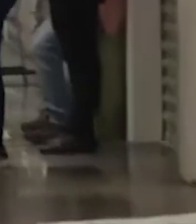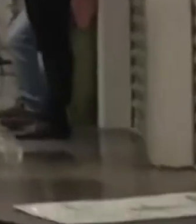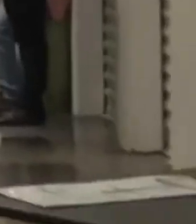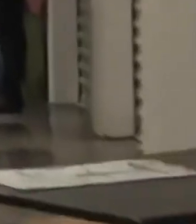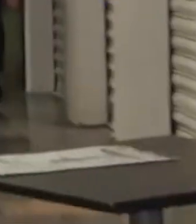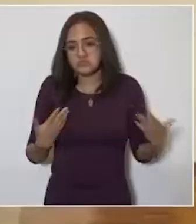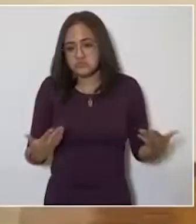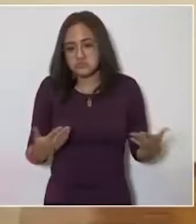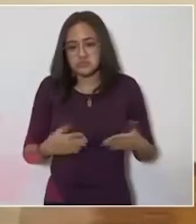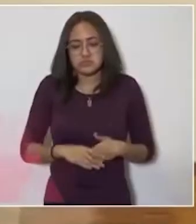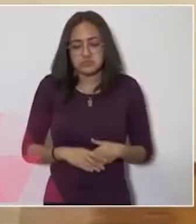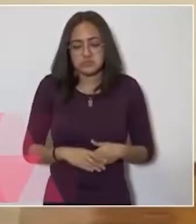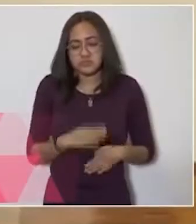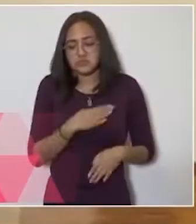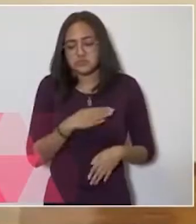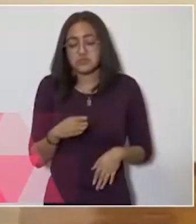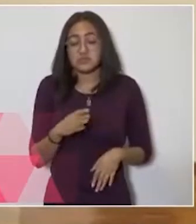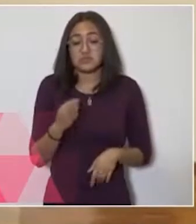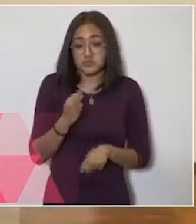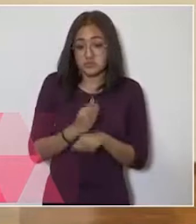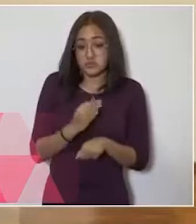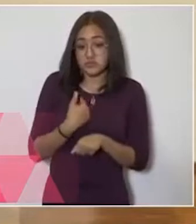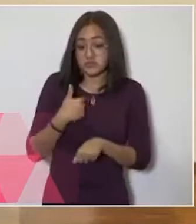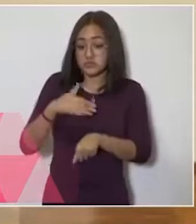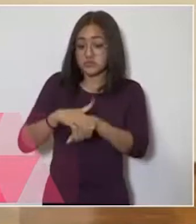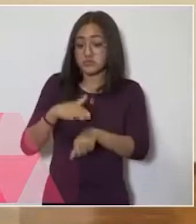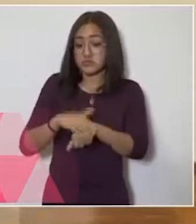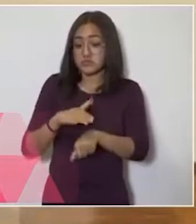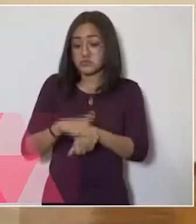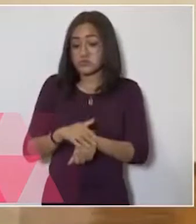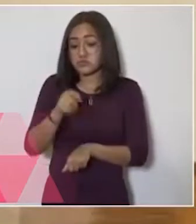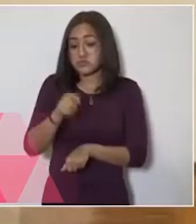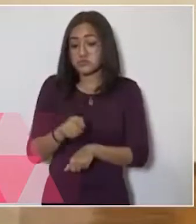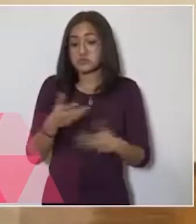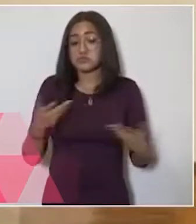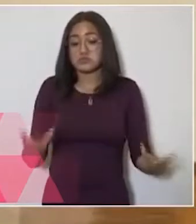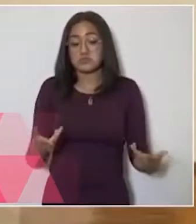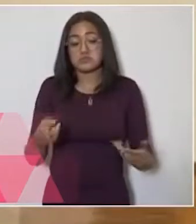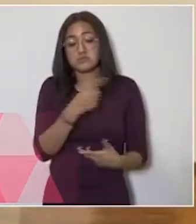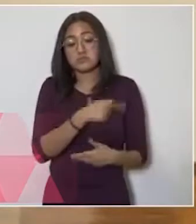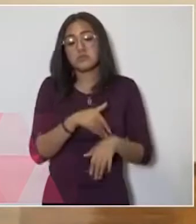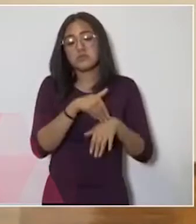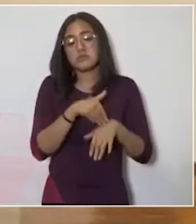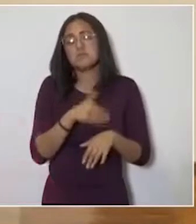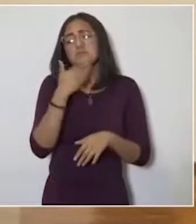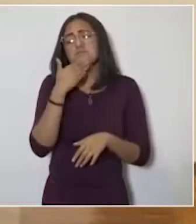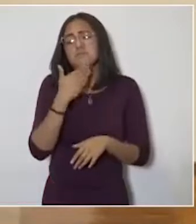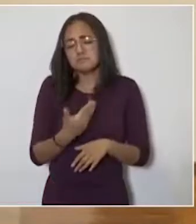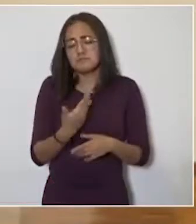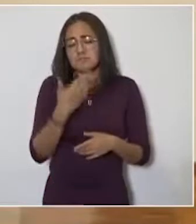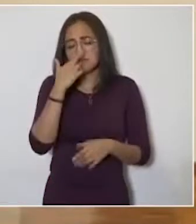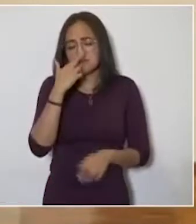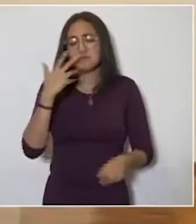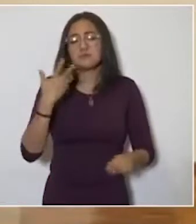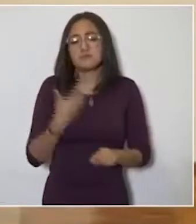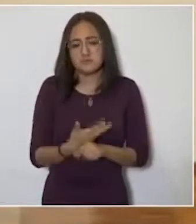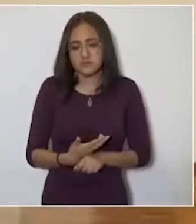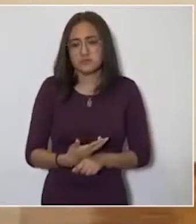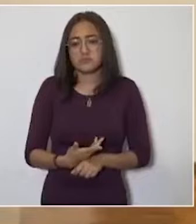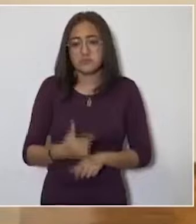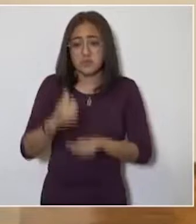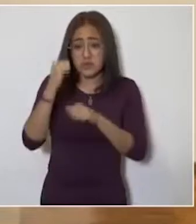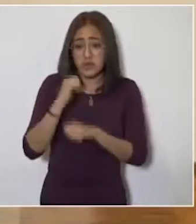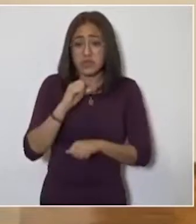festejos el llamado es a todos a un comportamiento responsable ya las autoridades a que